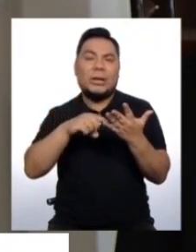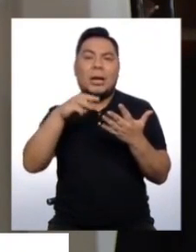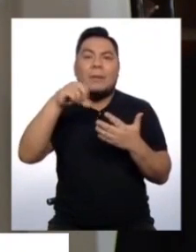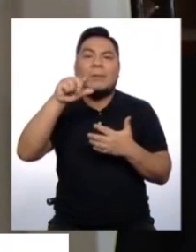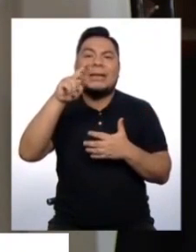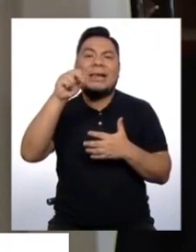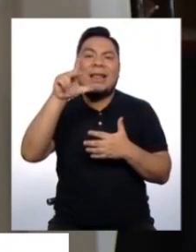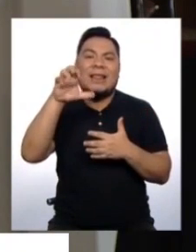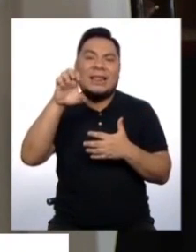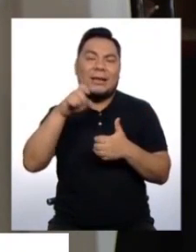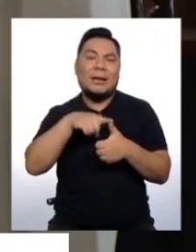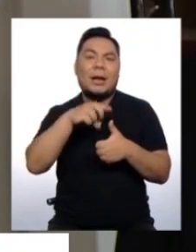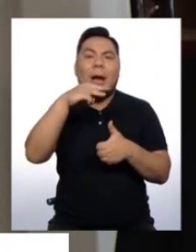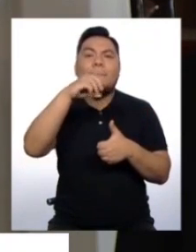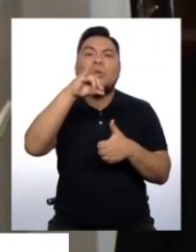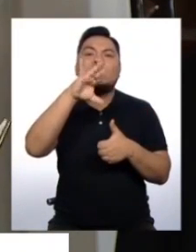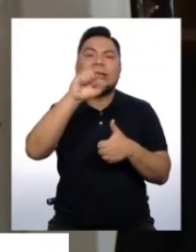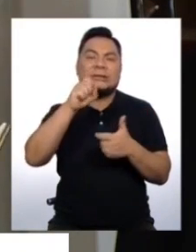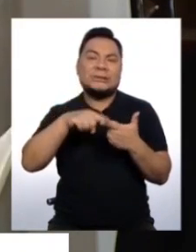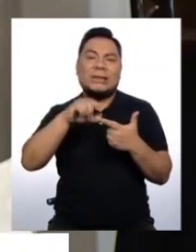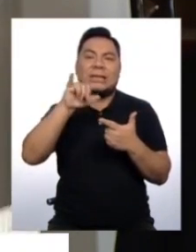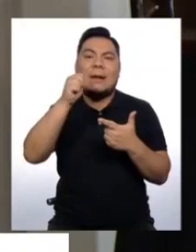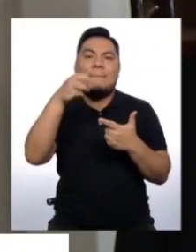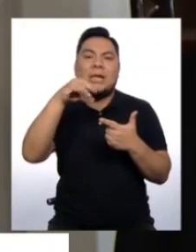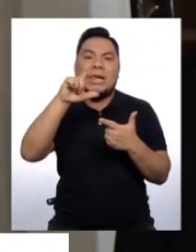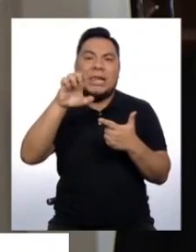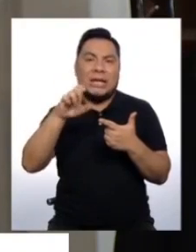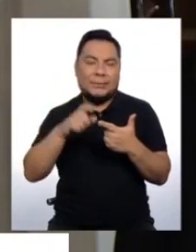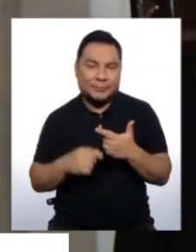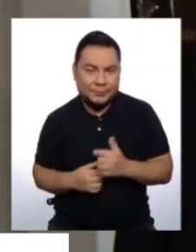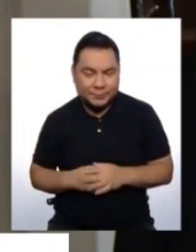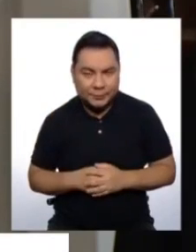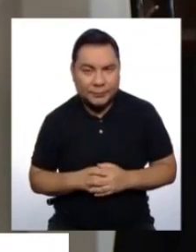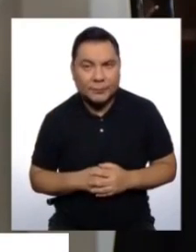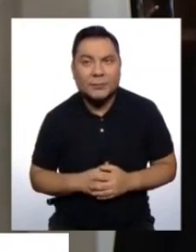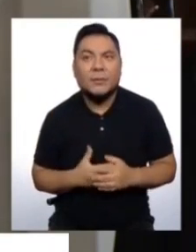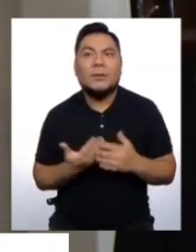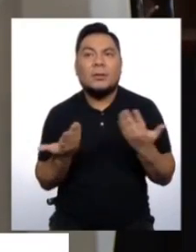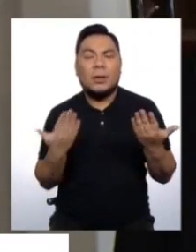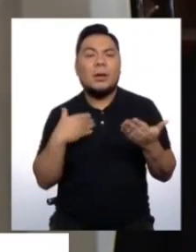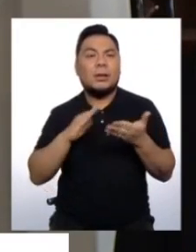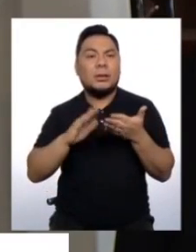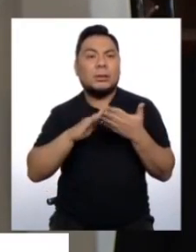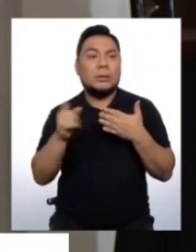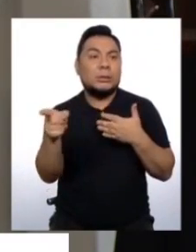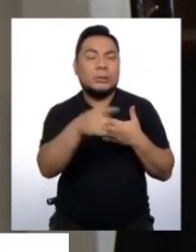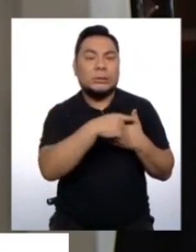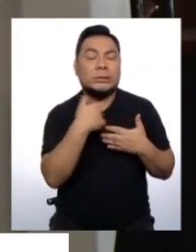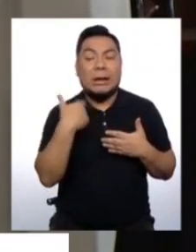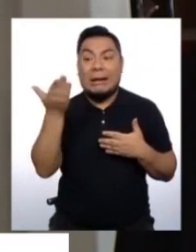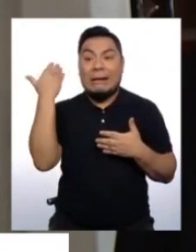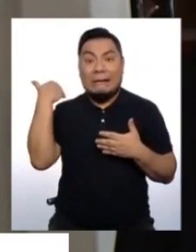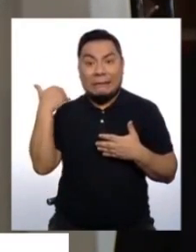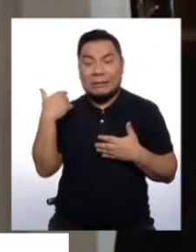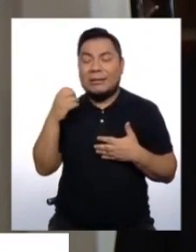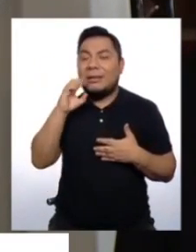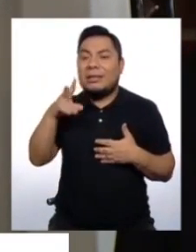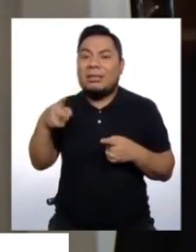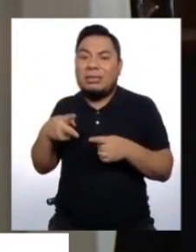Marlene Tazaico, Moisés Rosas y Yamilet Serrano. Disculpen que no haya mencionado algunos de ellos en mi intervención